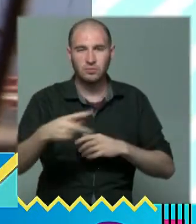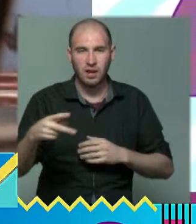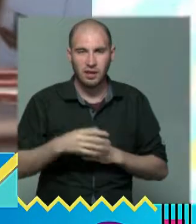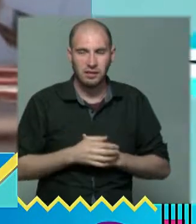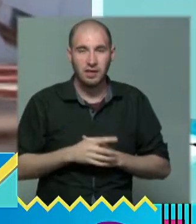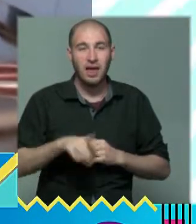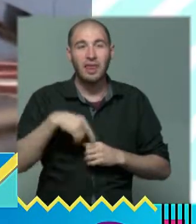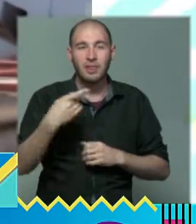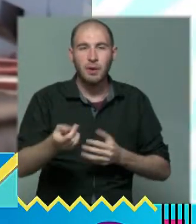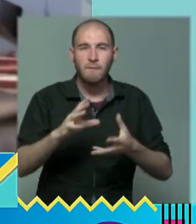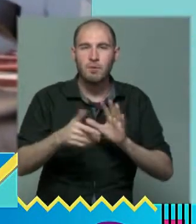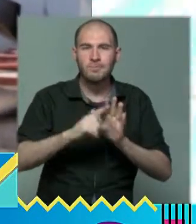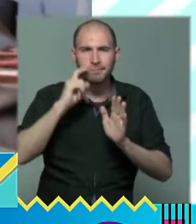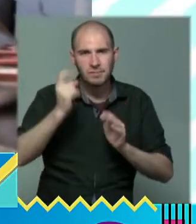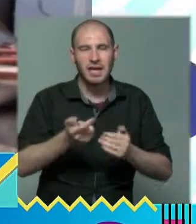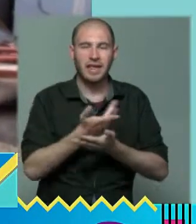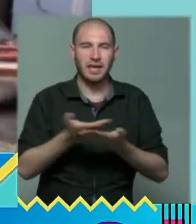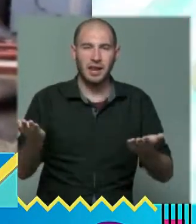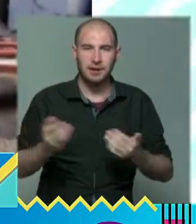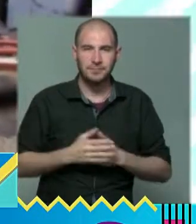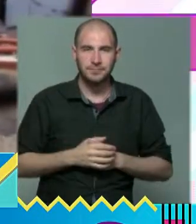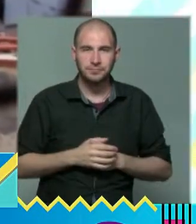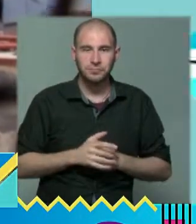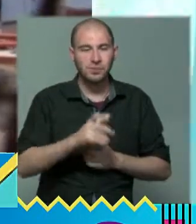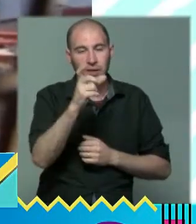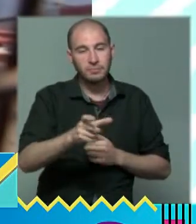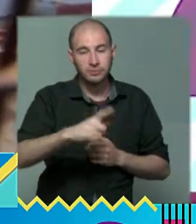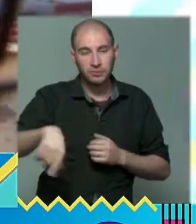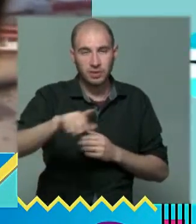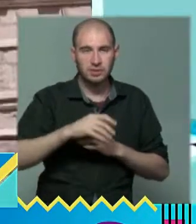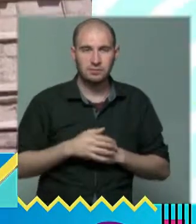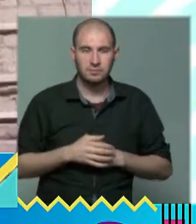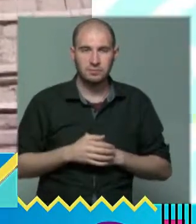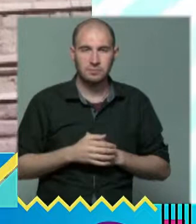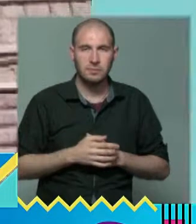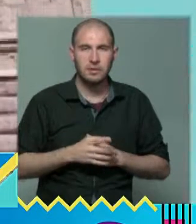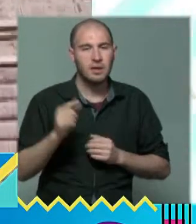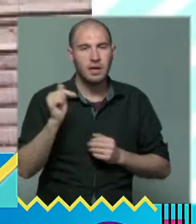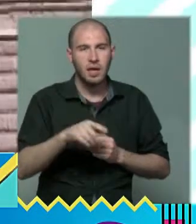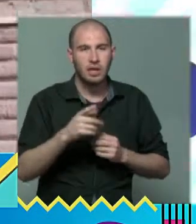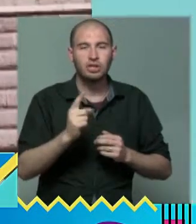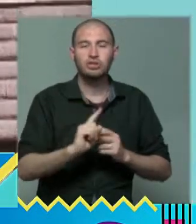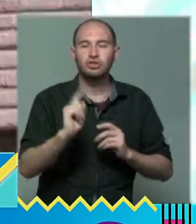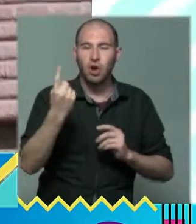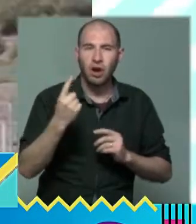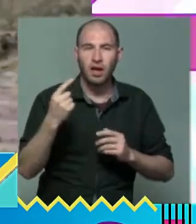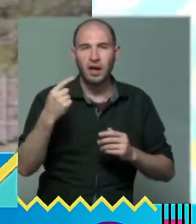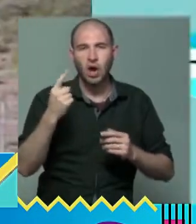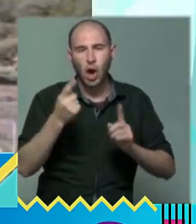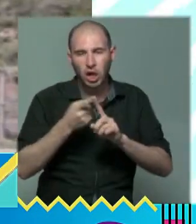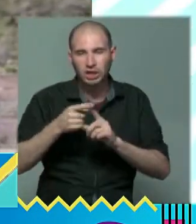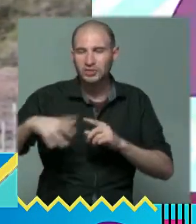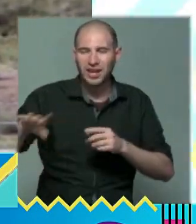y llegan a un tipo de delito generalmente estas personas que son relativamente solitarias, que no tienen mucho